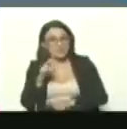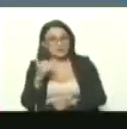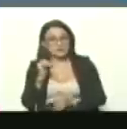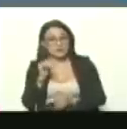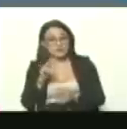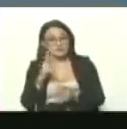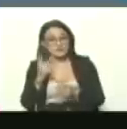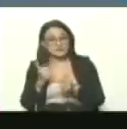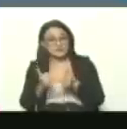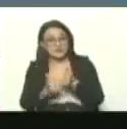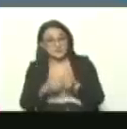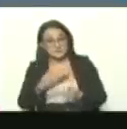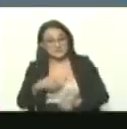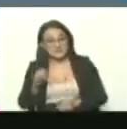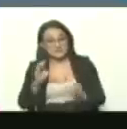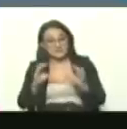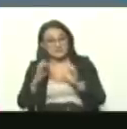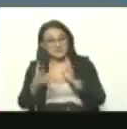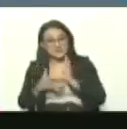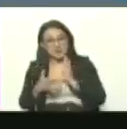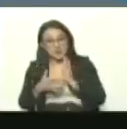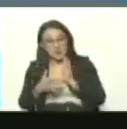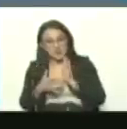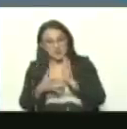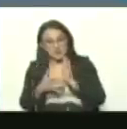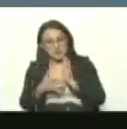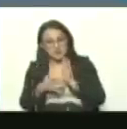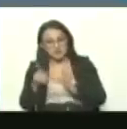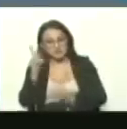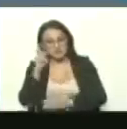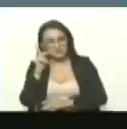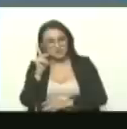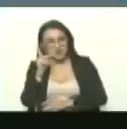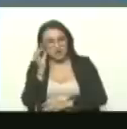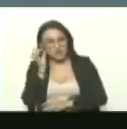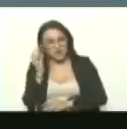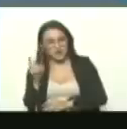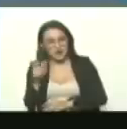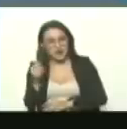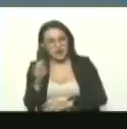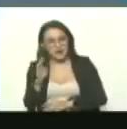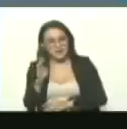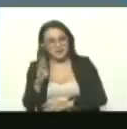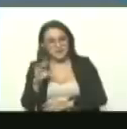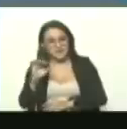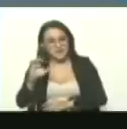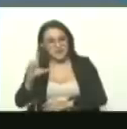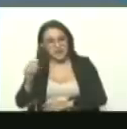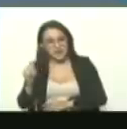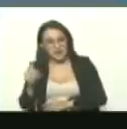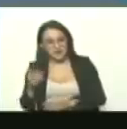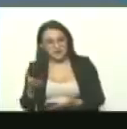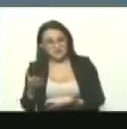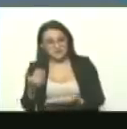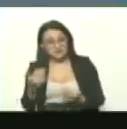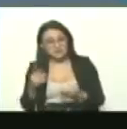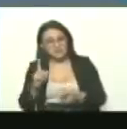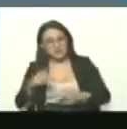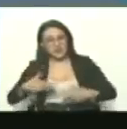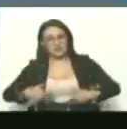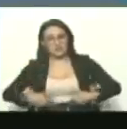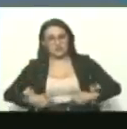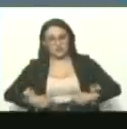vicepresidenta de Ciencia y Tecnología, la profesora Gabriela Jiménez. Hay que hacer un gran esfuerzo